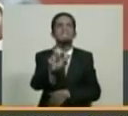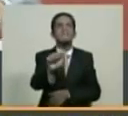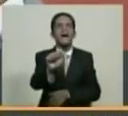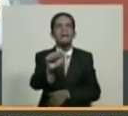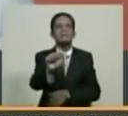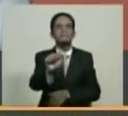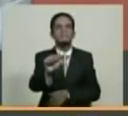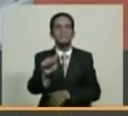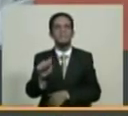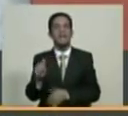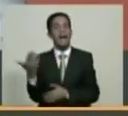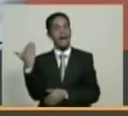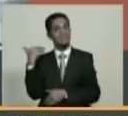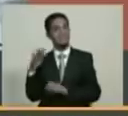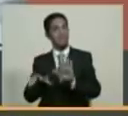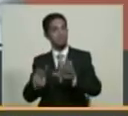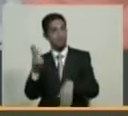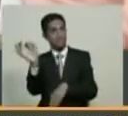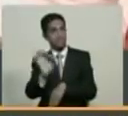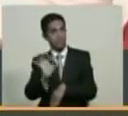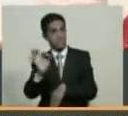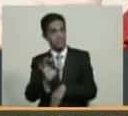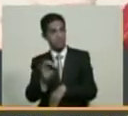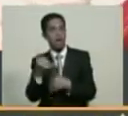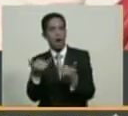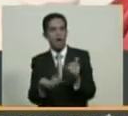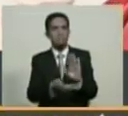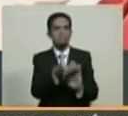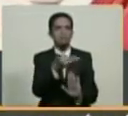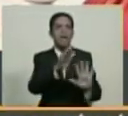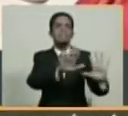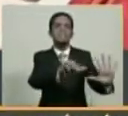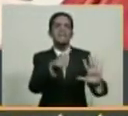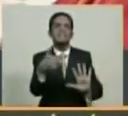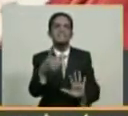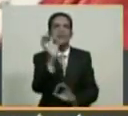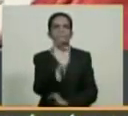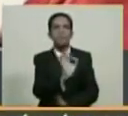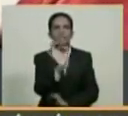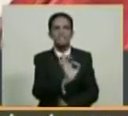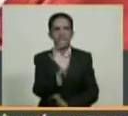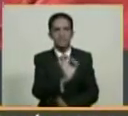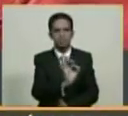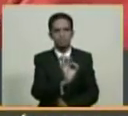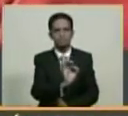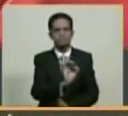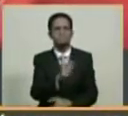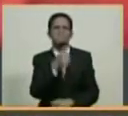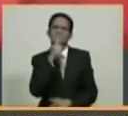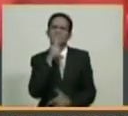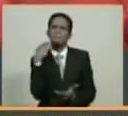a un 16%. ¿Pero a dónde va esto? Esto va dirigido a los grandes contribuyentes.